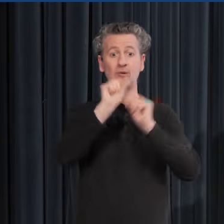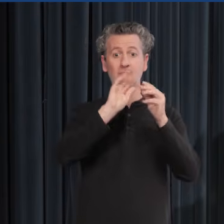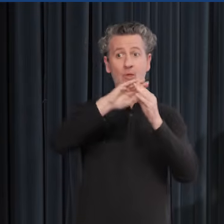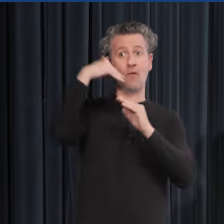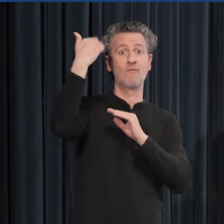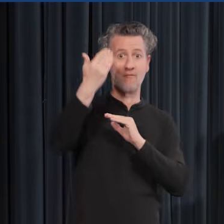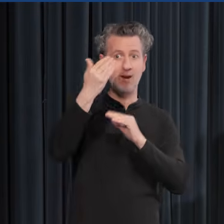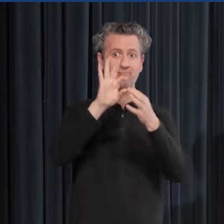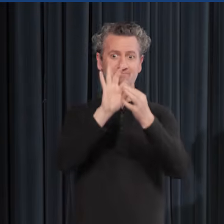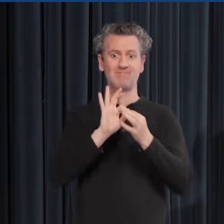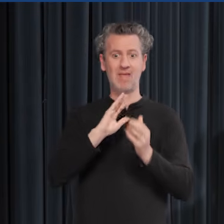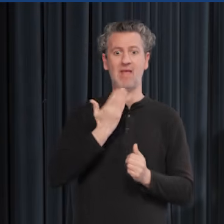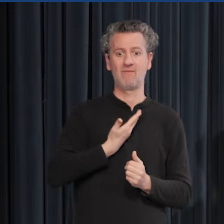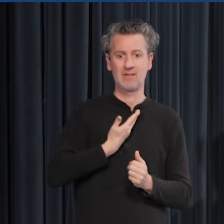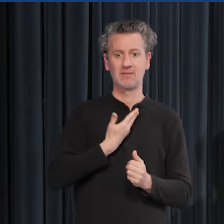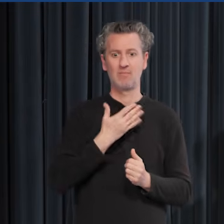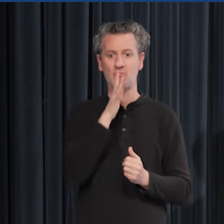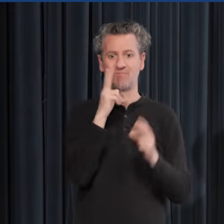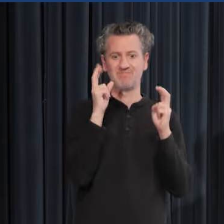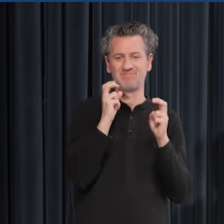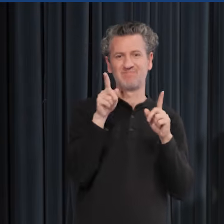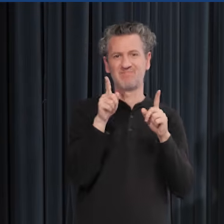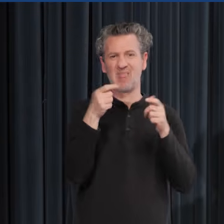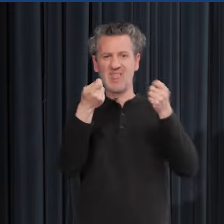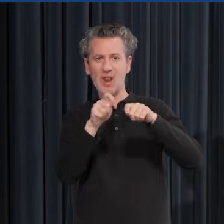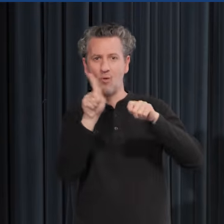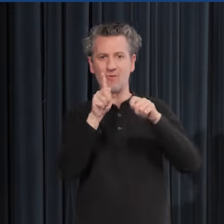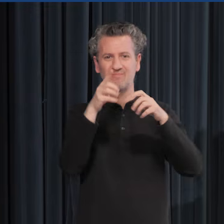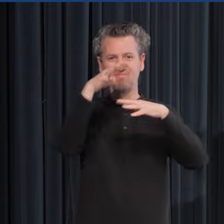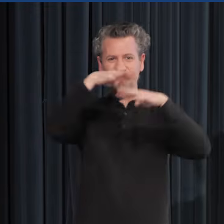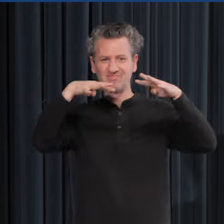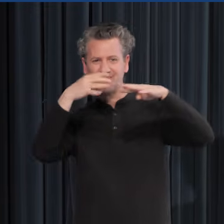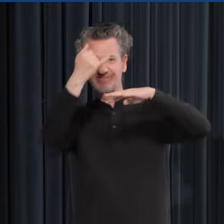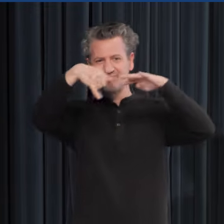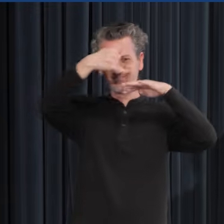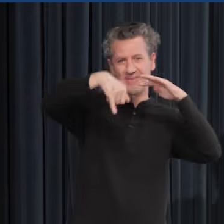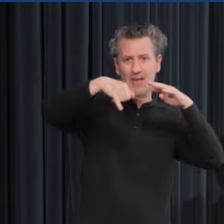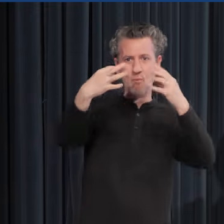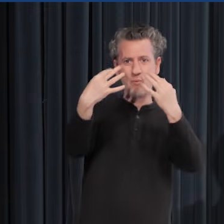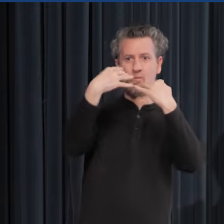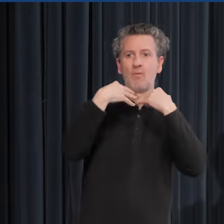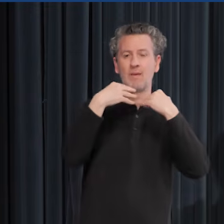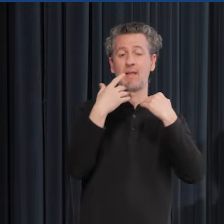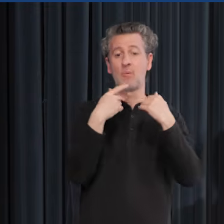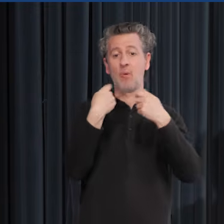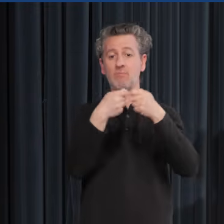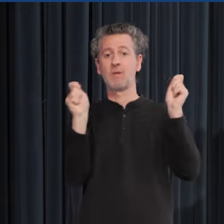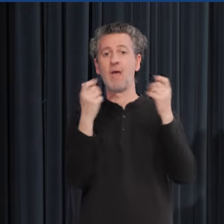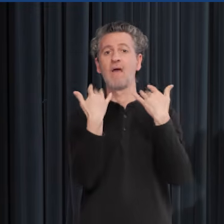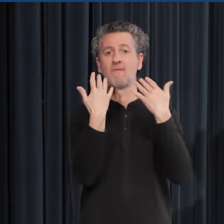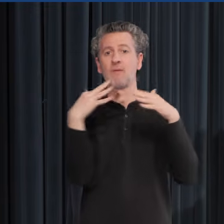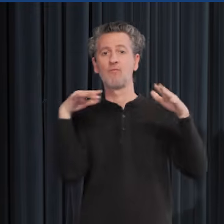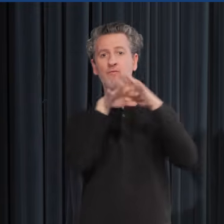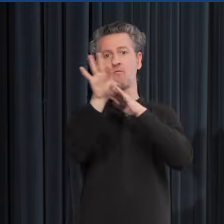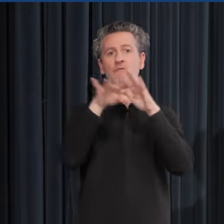exterior, porque los edificios no son estancos, tienen grietas, tienen filtraciones o incluso ventilamos, porque hay que ventilar, entonces todo lo que hay en el